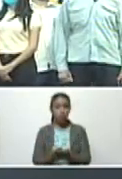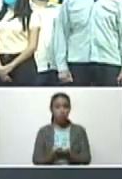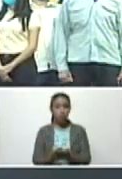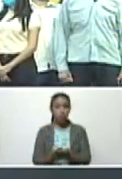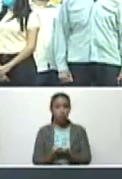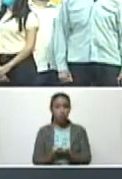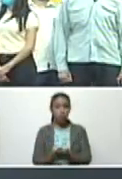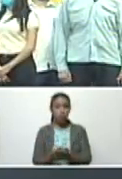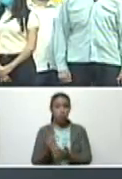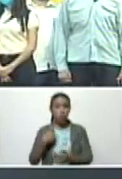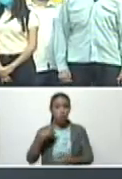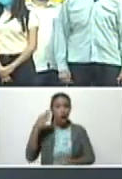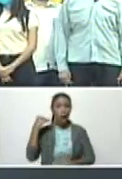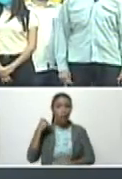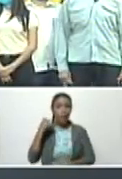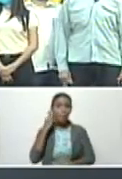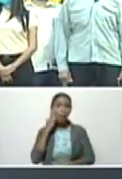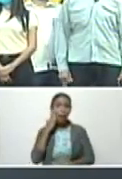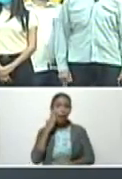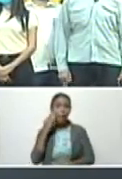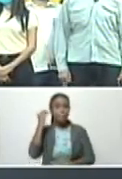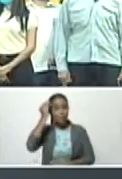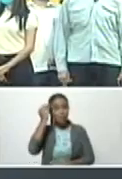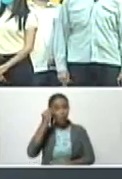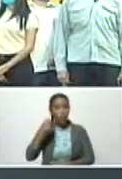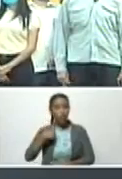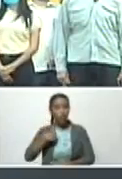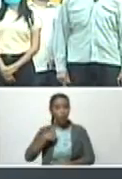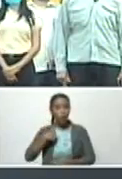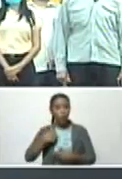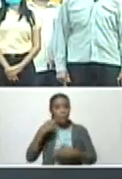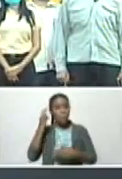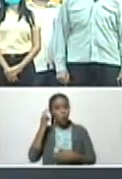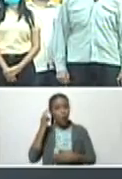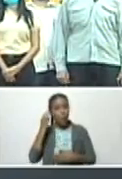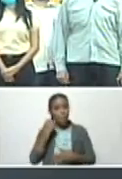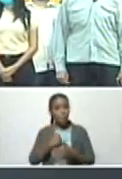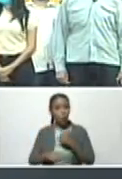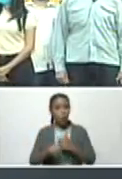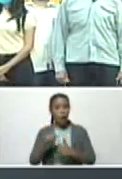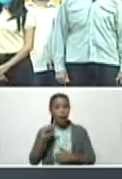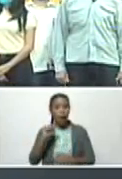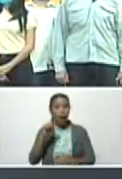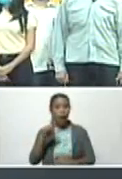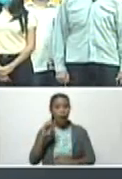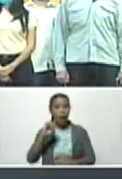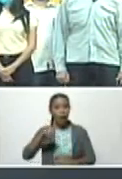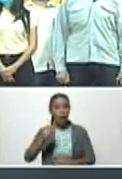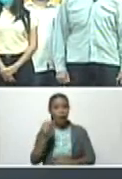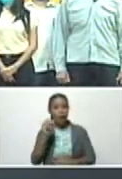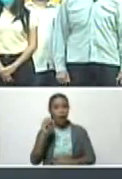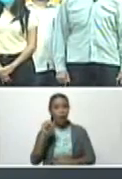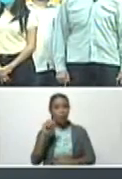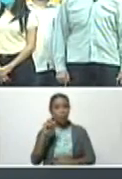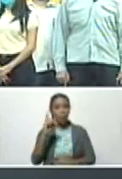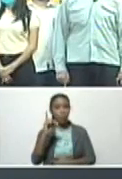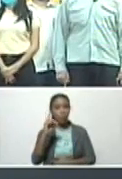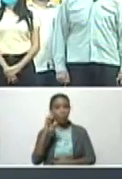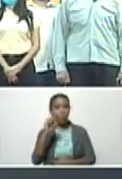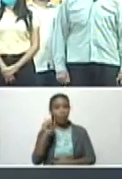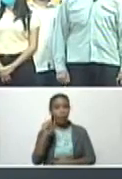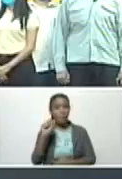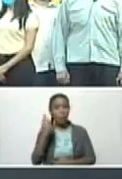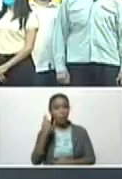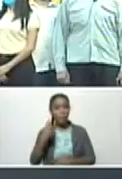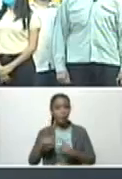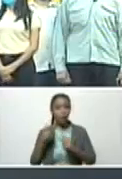Alejandra, me iba a llamar yo Alejandra. Alejandrita, ¿ah? Alejandra primera. Pero bueno,